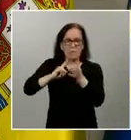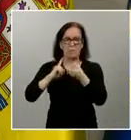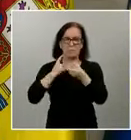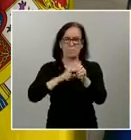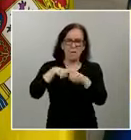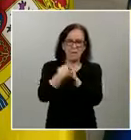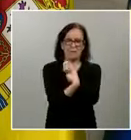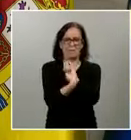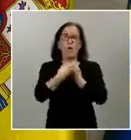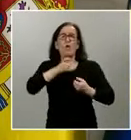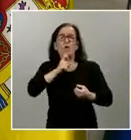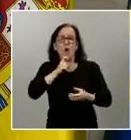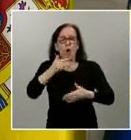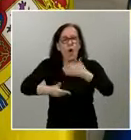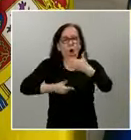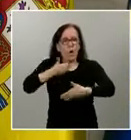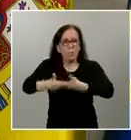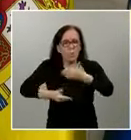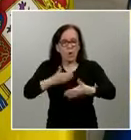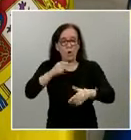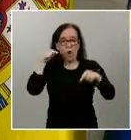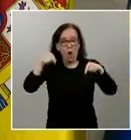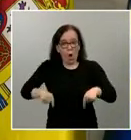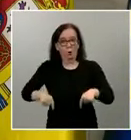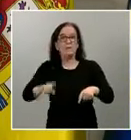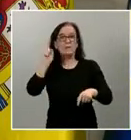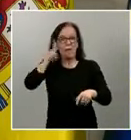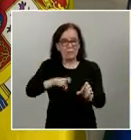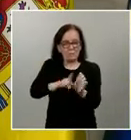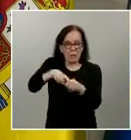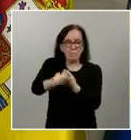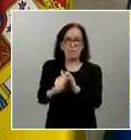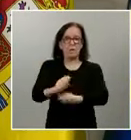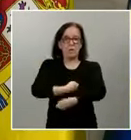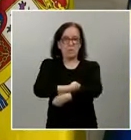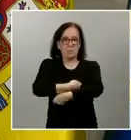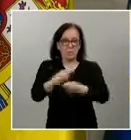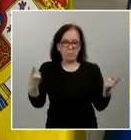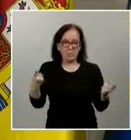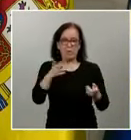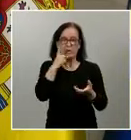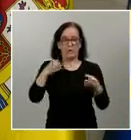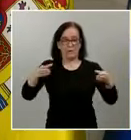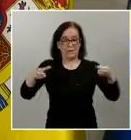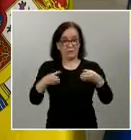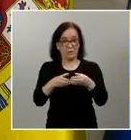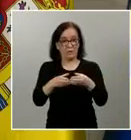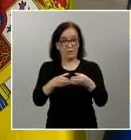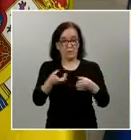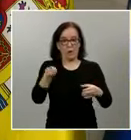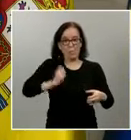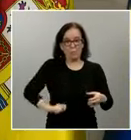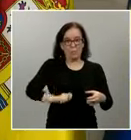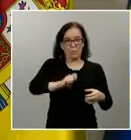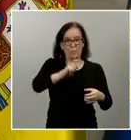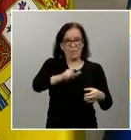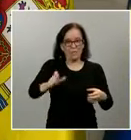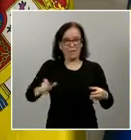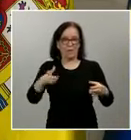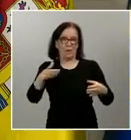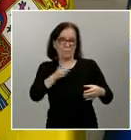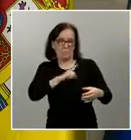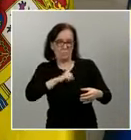del procedimiento y hoy han participado en la distribución. Al conjunto de profesionales de los cuerpos y fuerzas de seguridad del Estado,